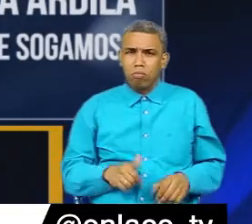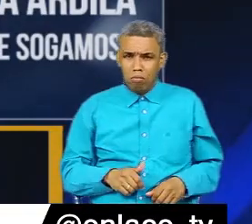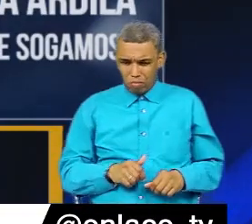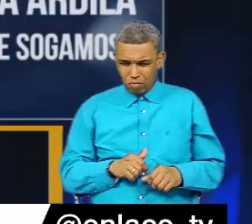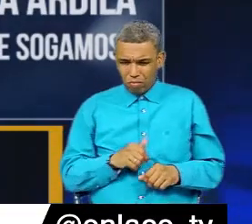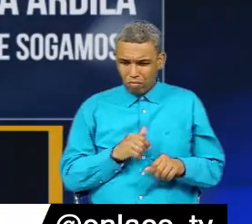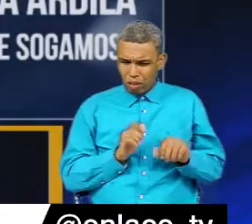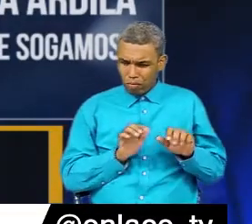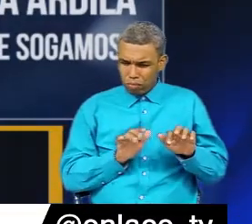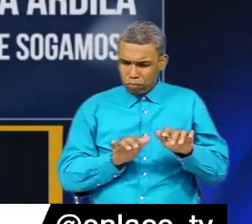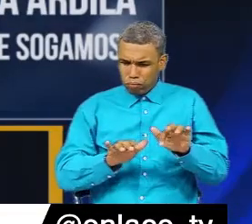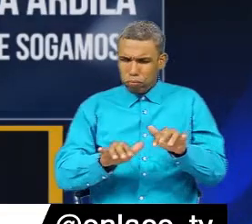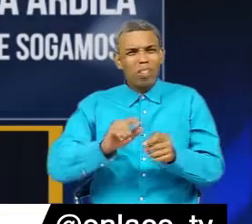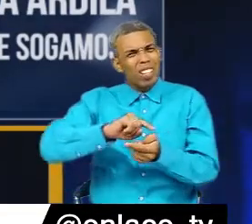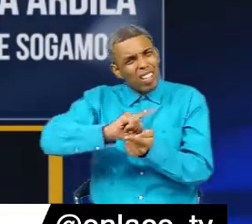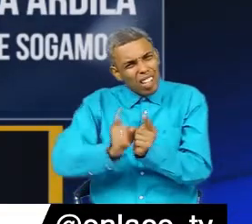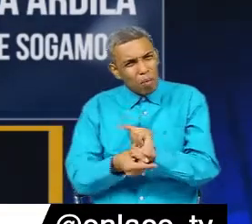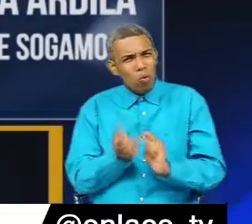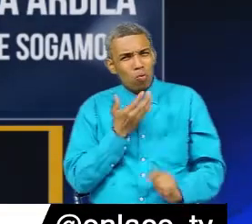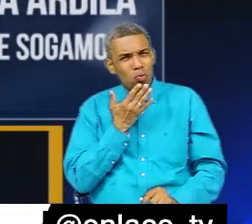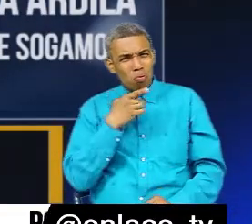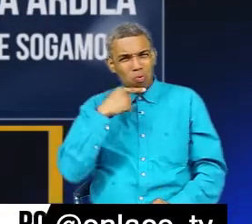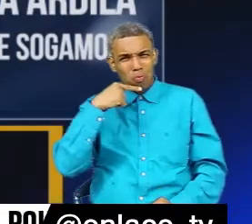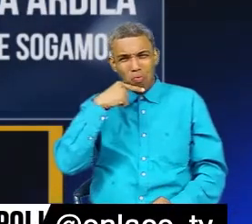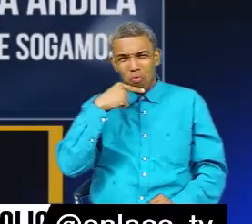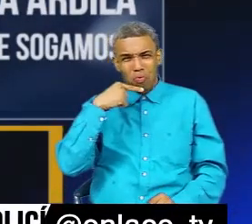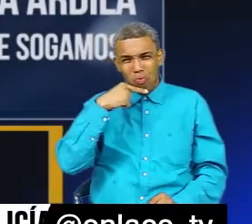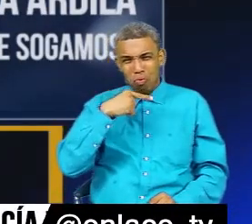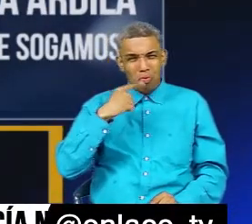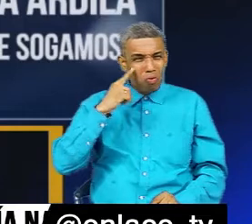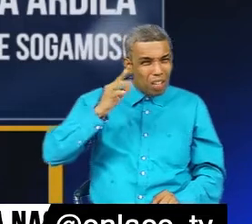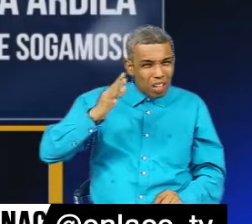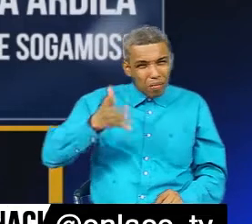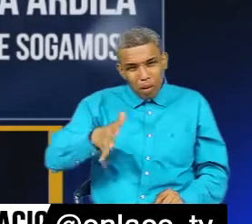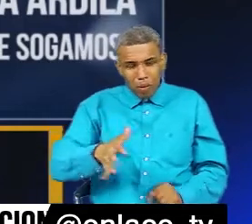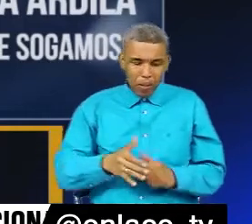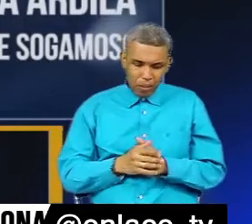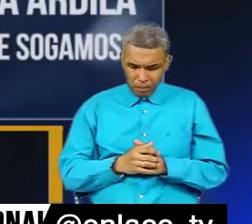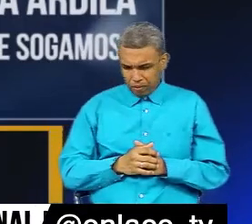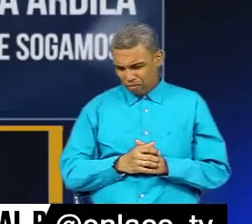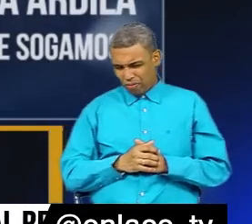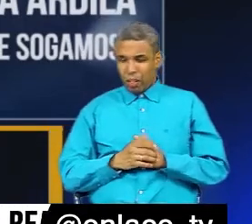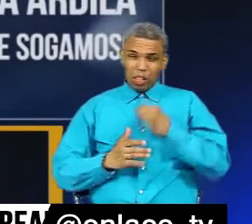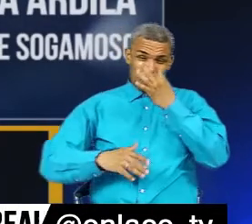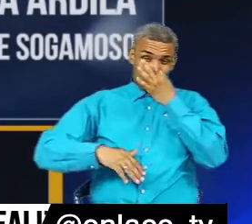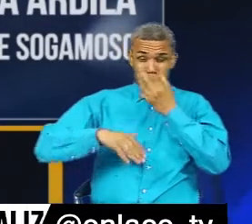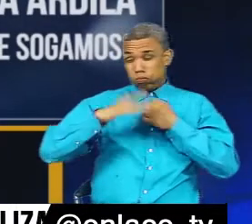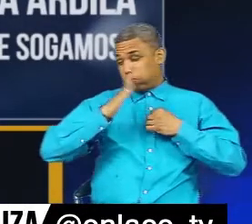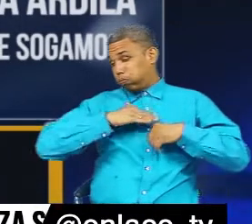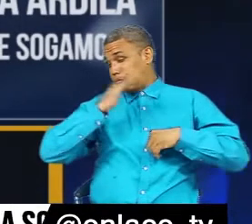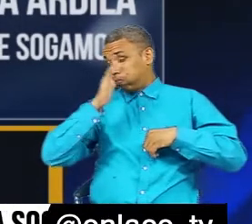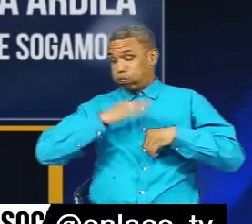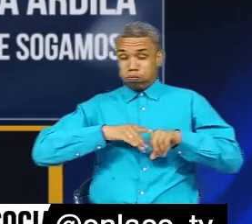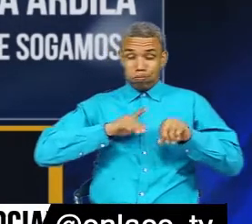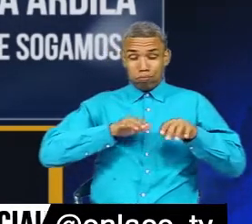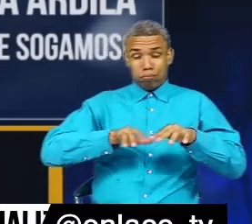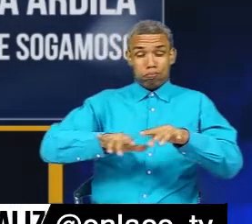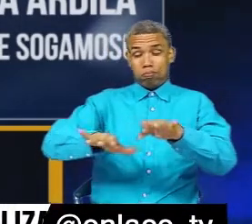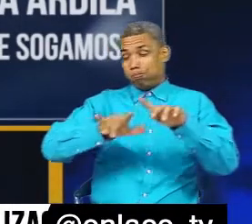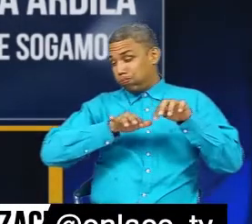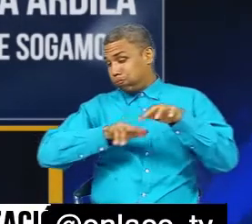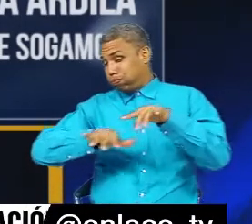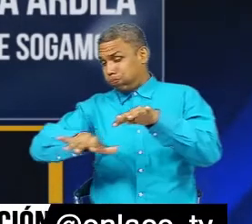y una fetidez, ¿ya? Y por encima se veía como forma de, como cuando está bajando grasa. Debido a eso, pues, se